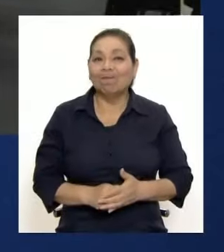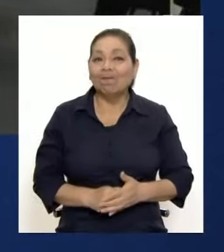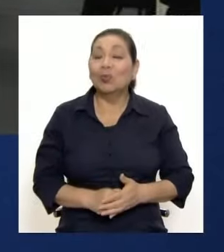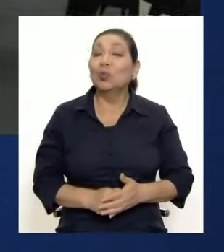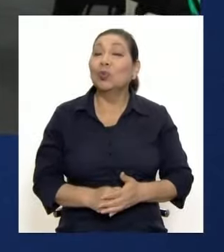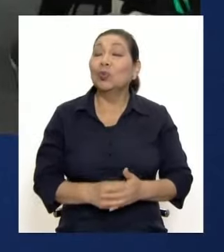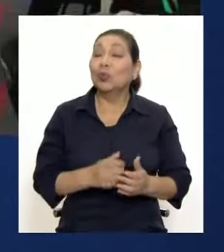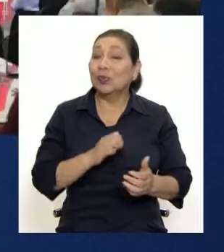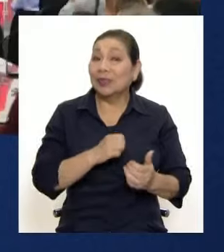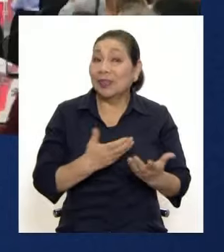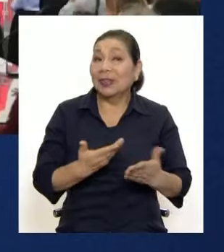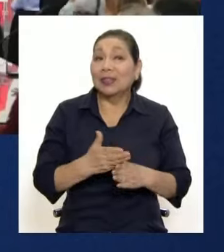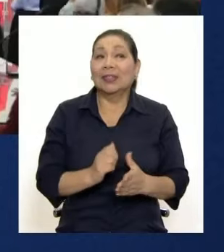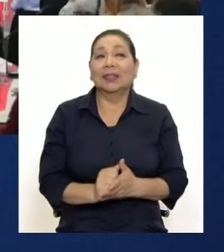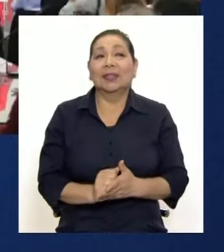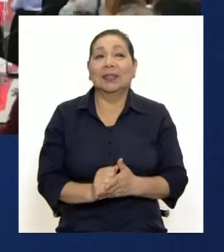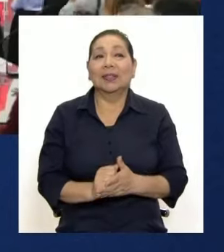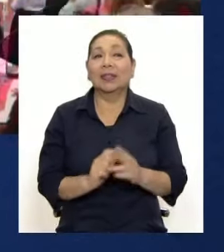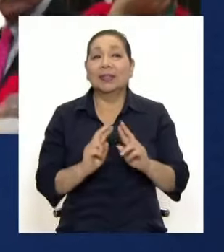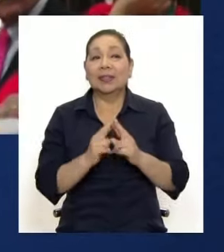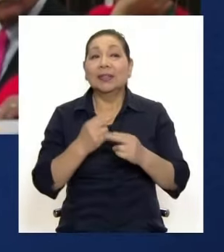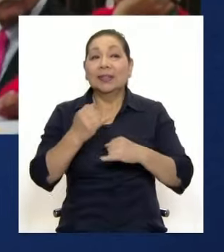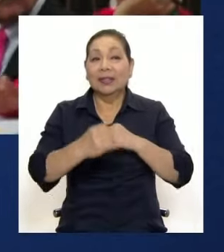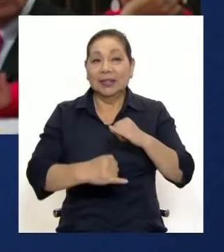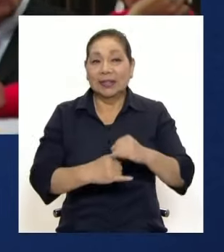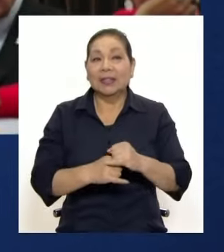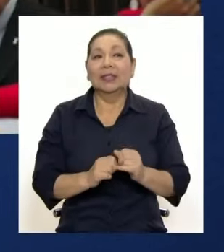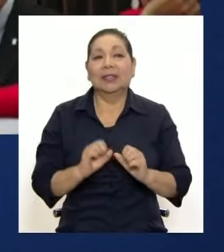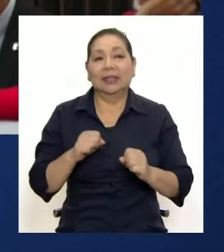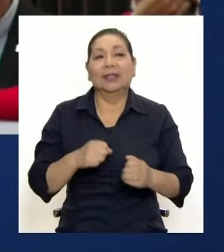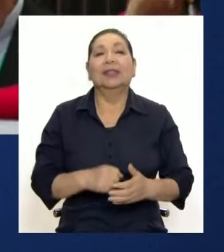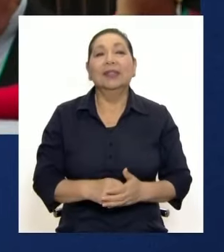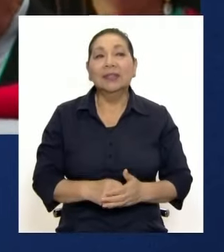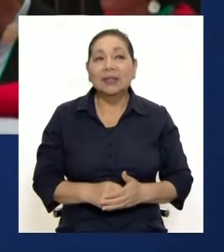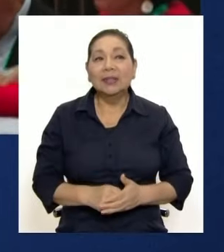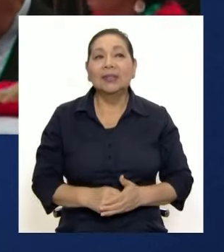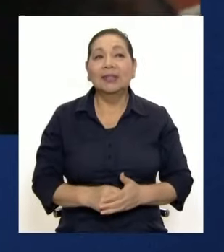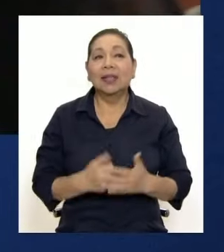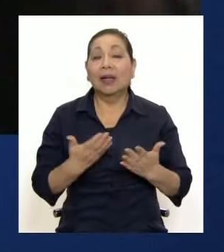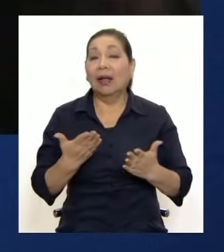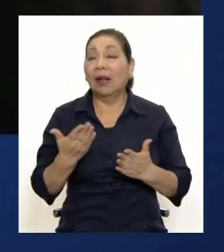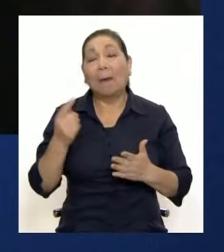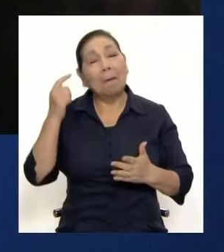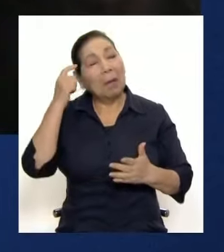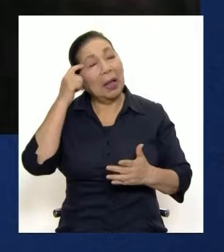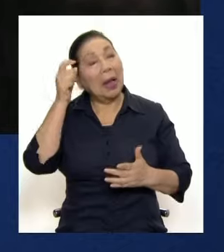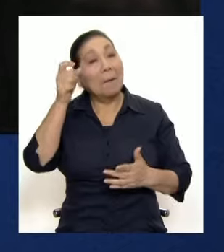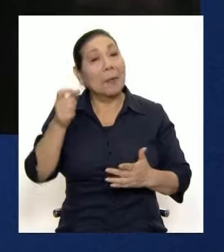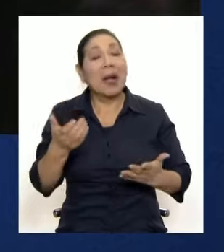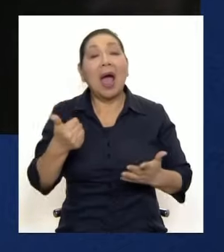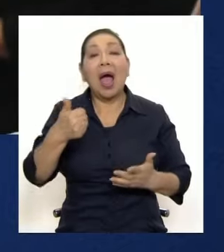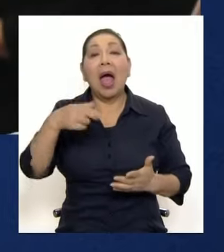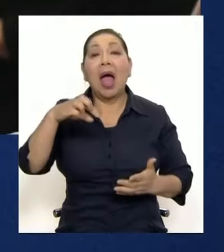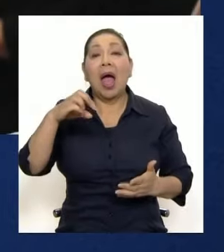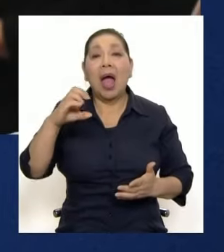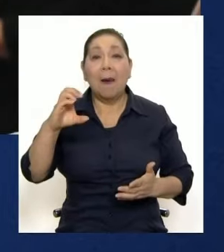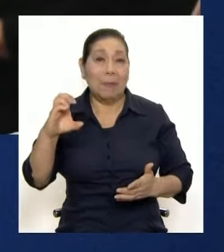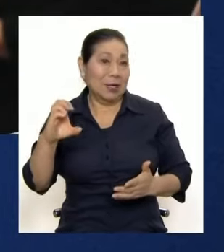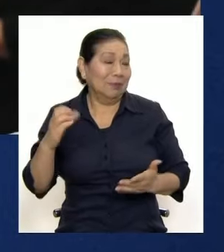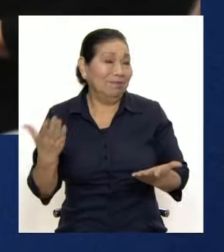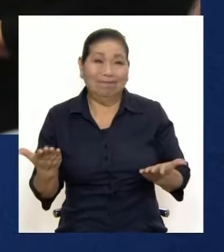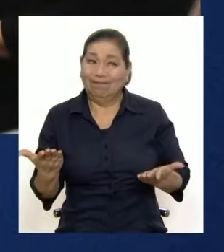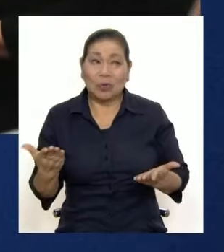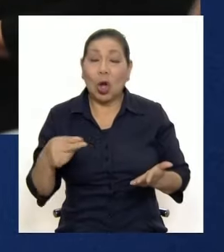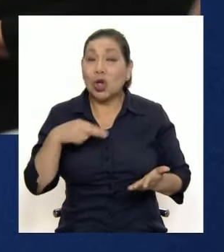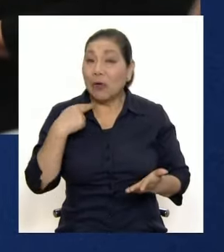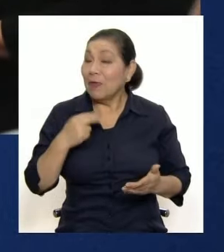efectividad de este tipo de de eventos internacionales sin duda sin duda o sea y gente cree que apec es solamente ahora